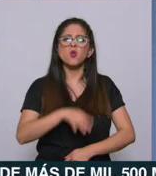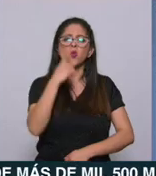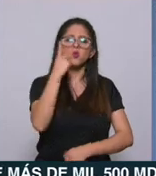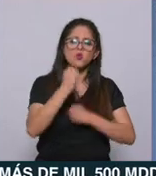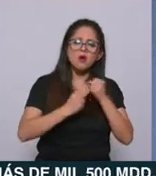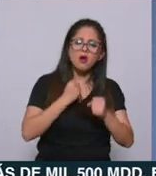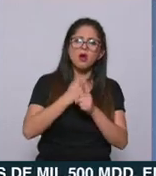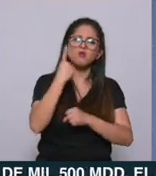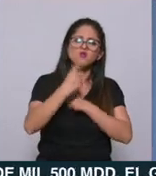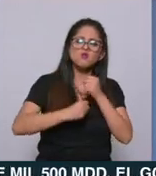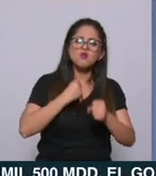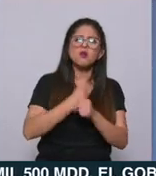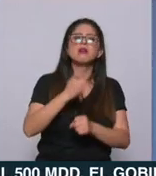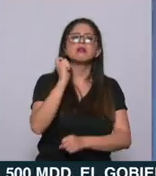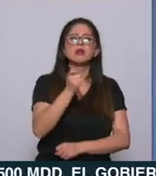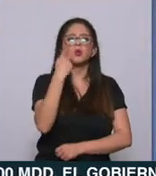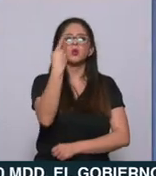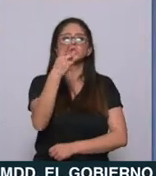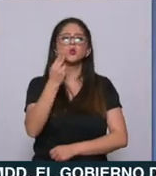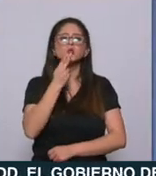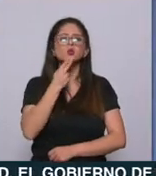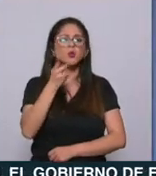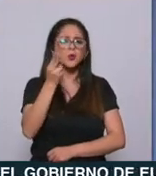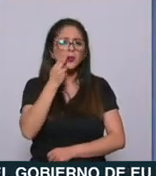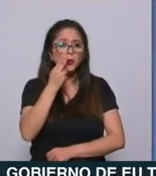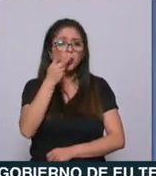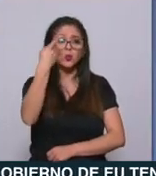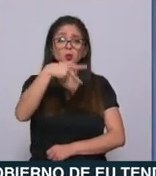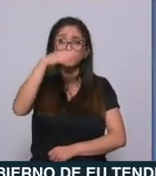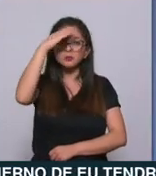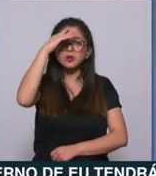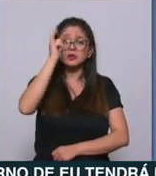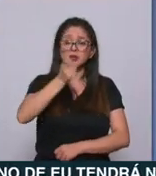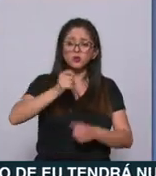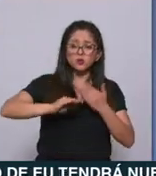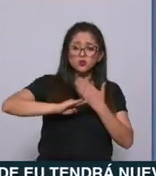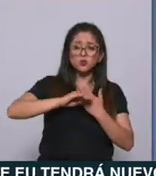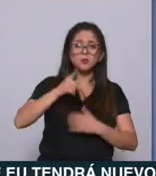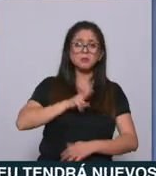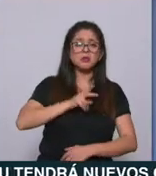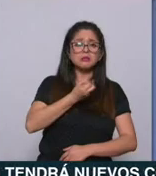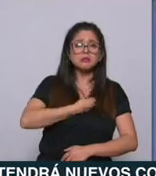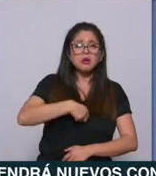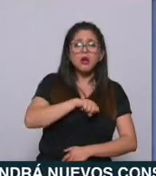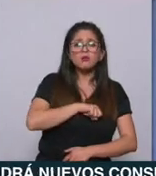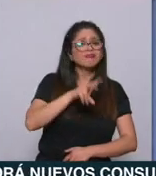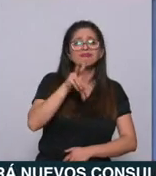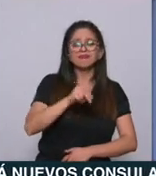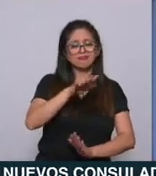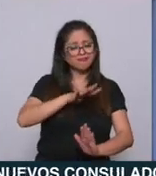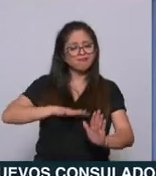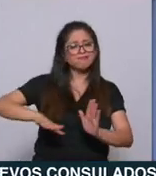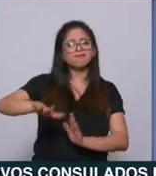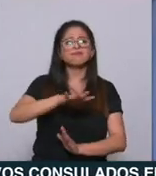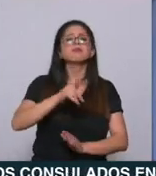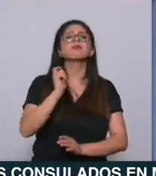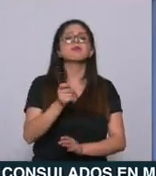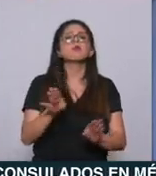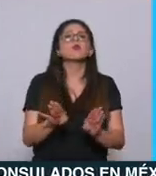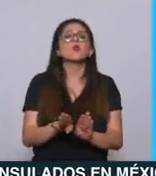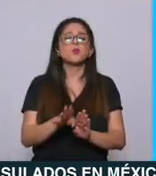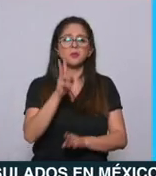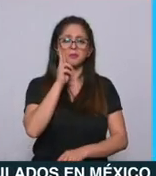del tabaquismo. Pero no solo es la afectación a la salud, sino directamente también al ambiente. ¿Cómo? Vamos a ver.